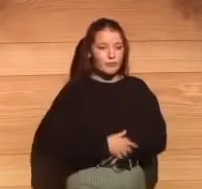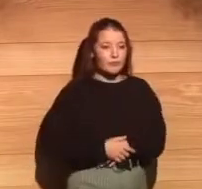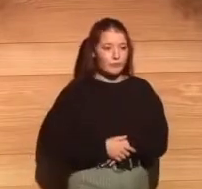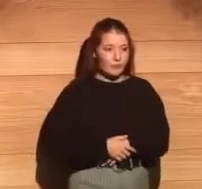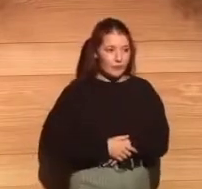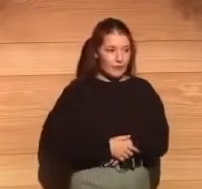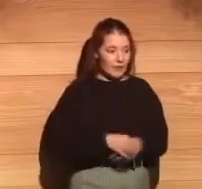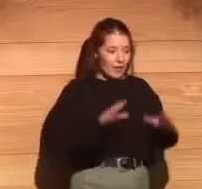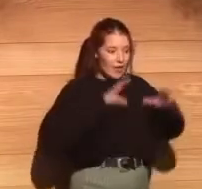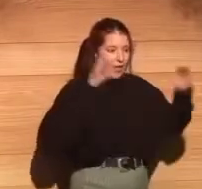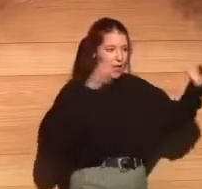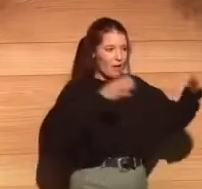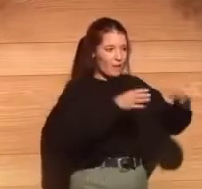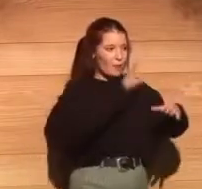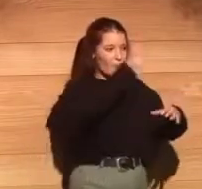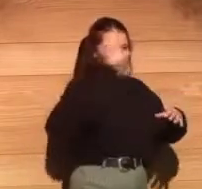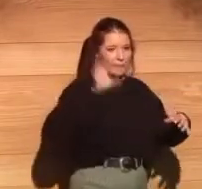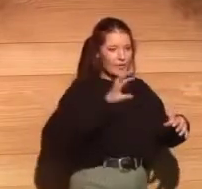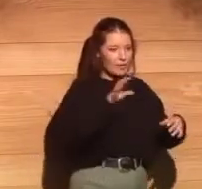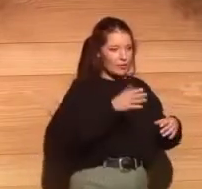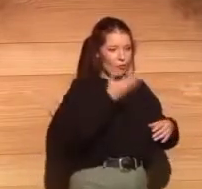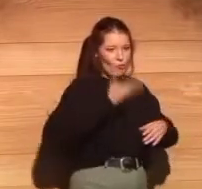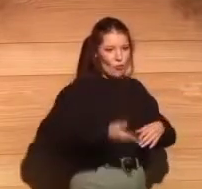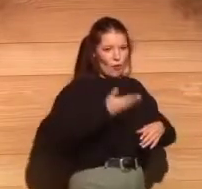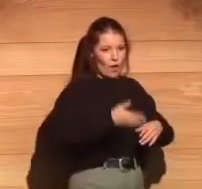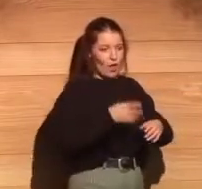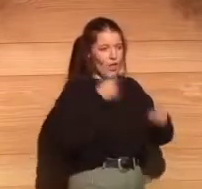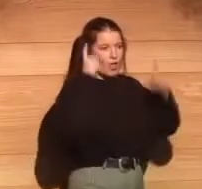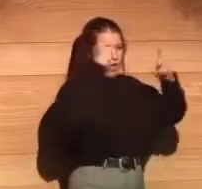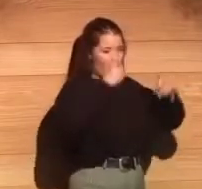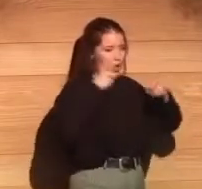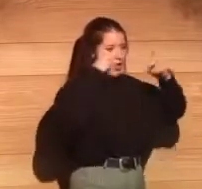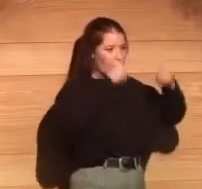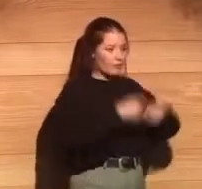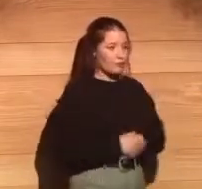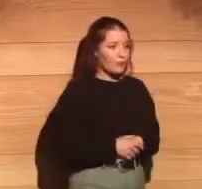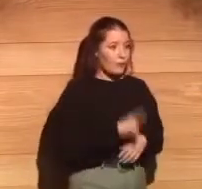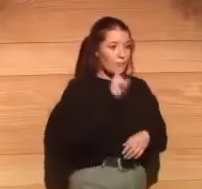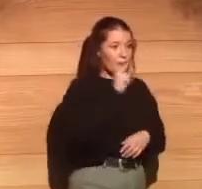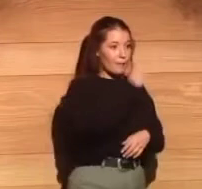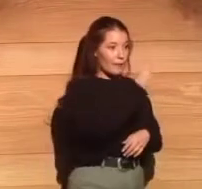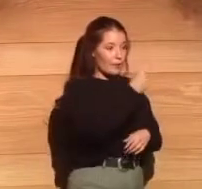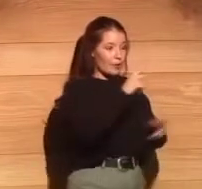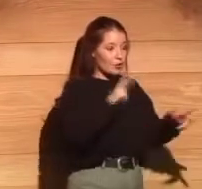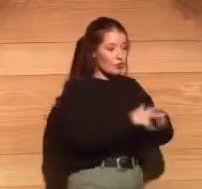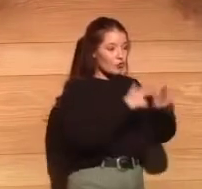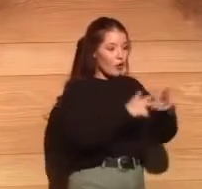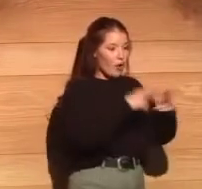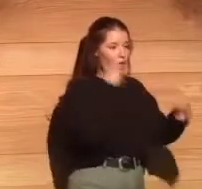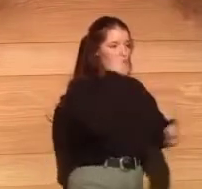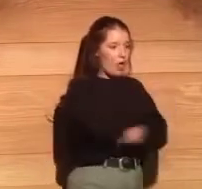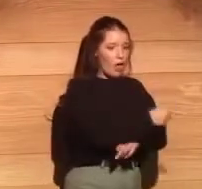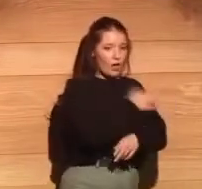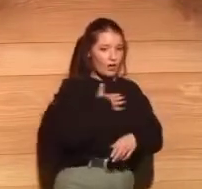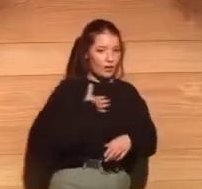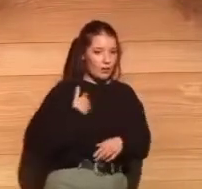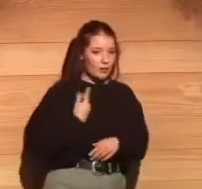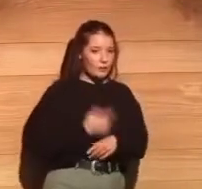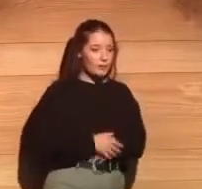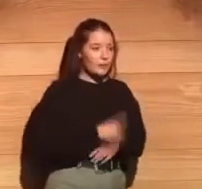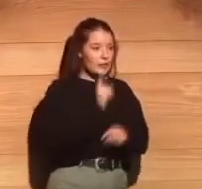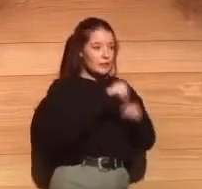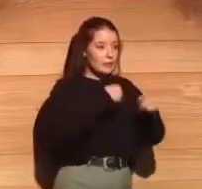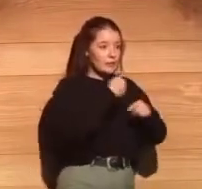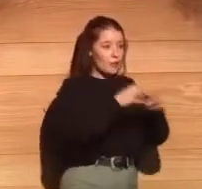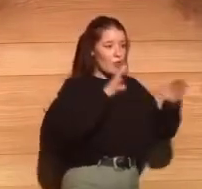largo de la historia. Hay que pensar que primero han intentado dominar esas sociedades, dominar a esas élites, incluso influir sobre las